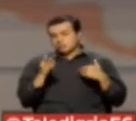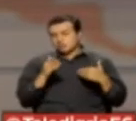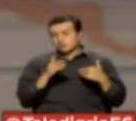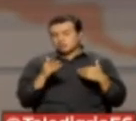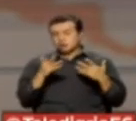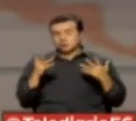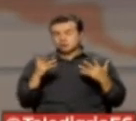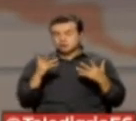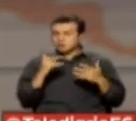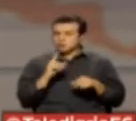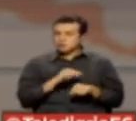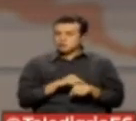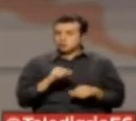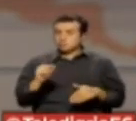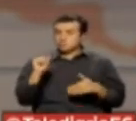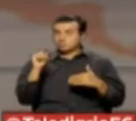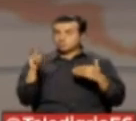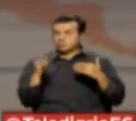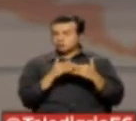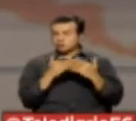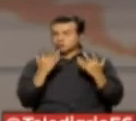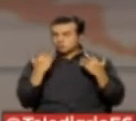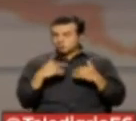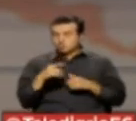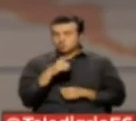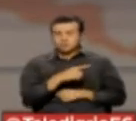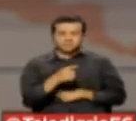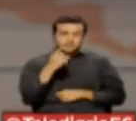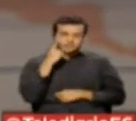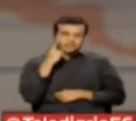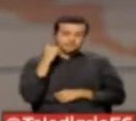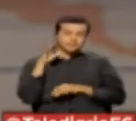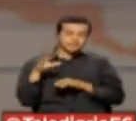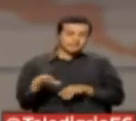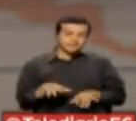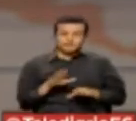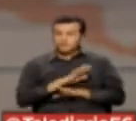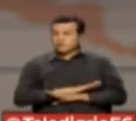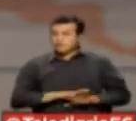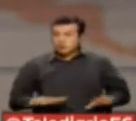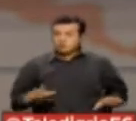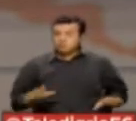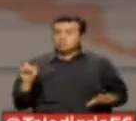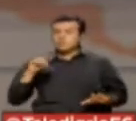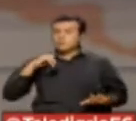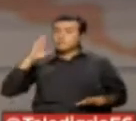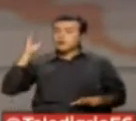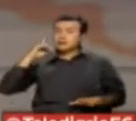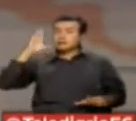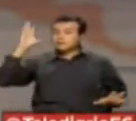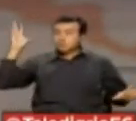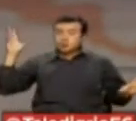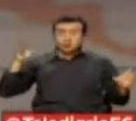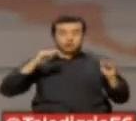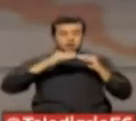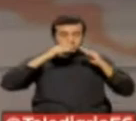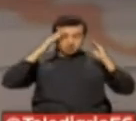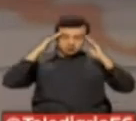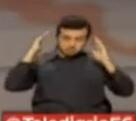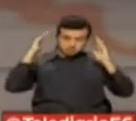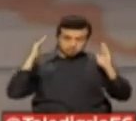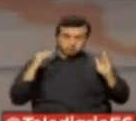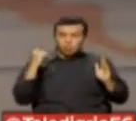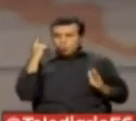es como es un período tan corto y una acción no es suficiente si no necesitamos el paquete de atención es